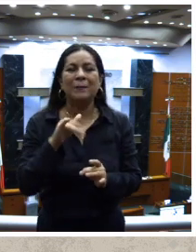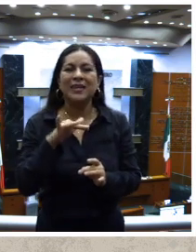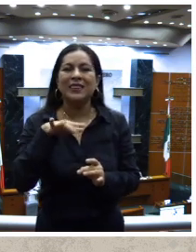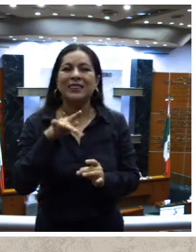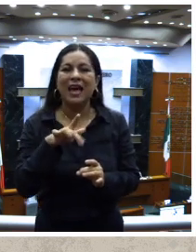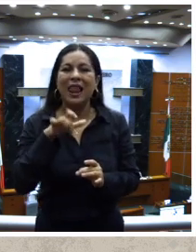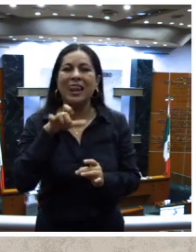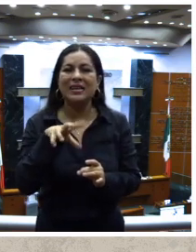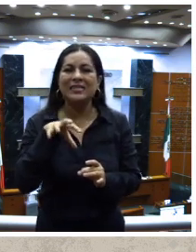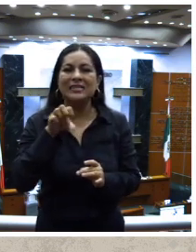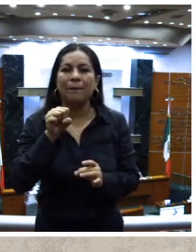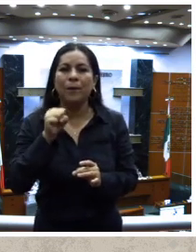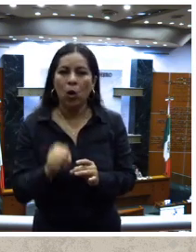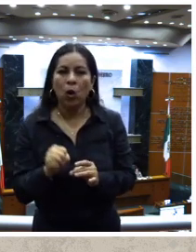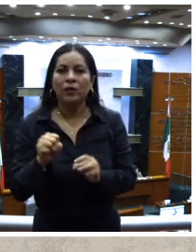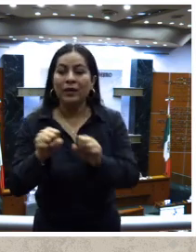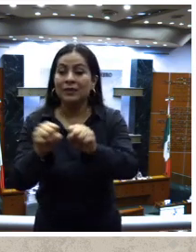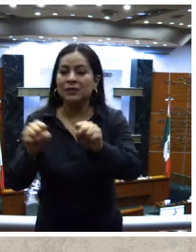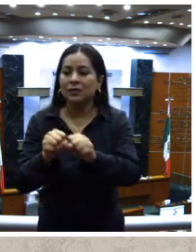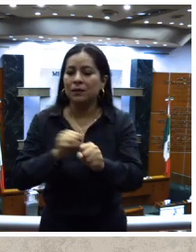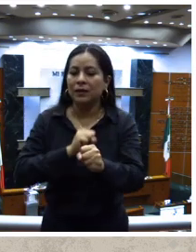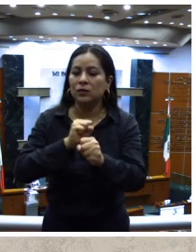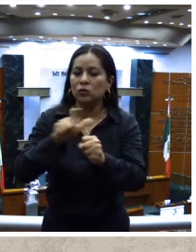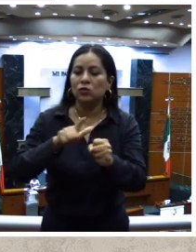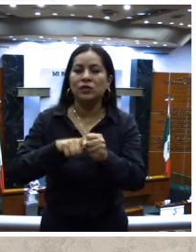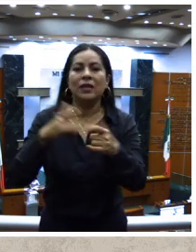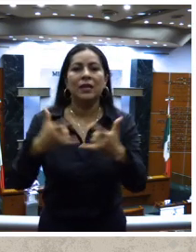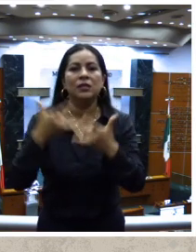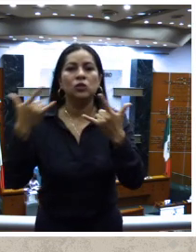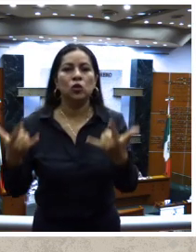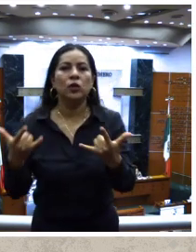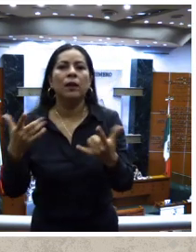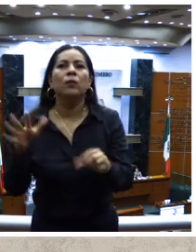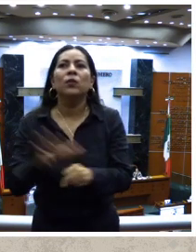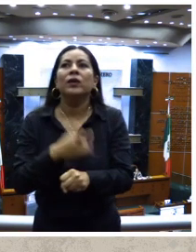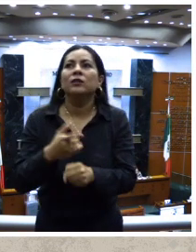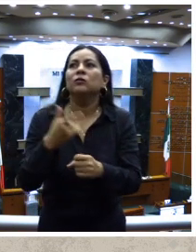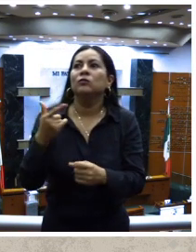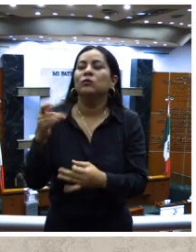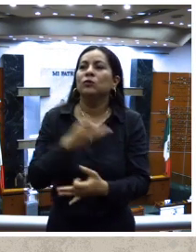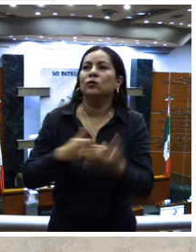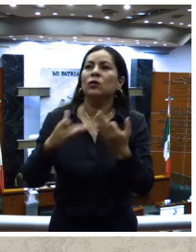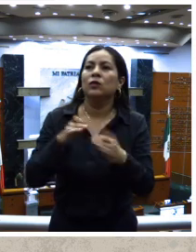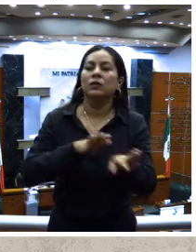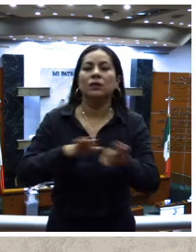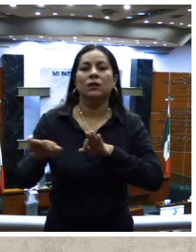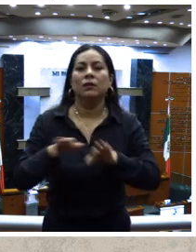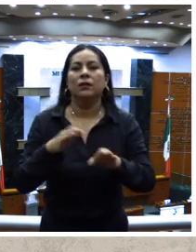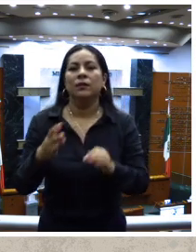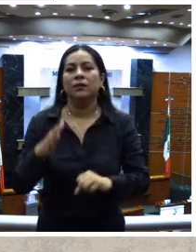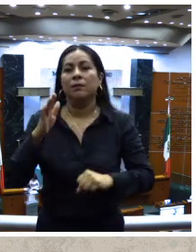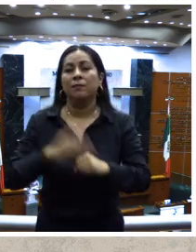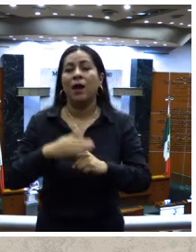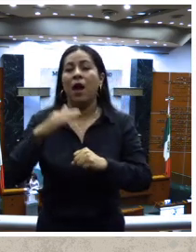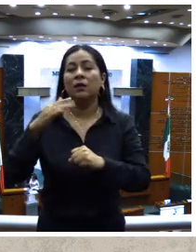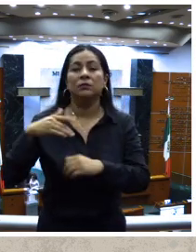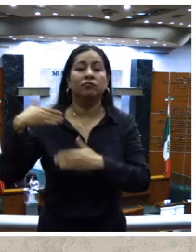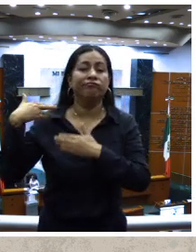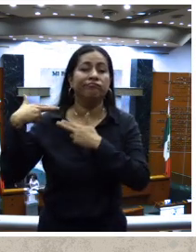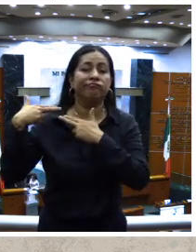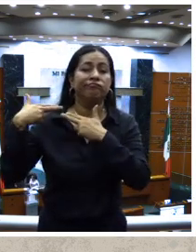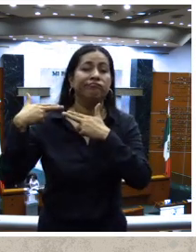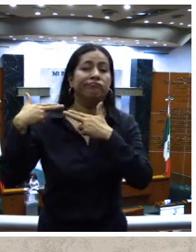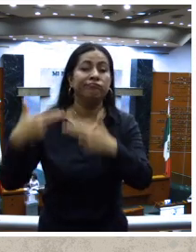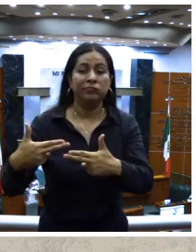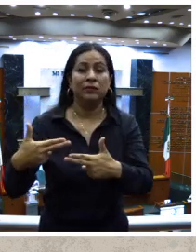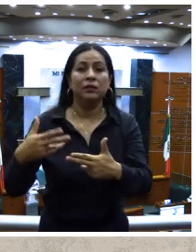sí mismo del sistema social histórico, porque es todo aquello que se ha trabajado y acumulado a lo largo de los años y